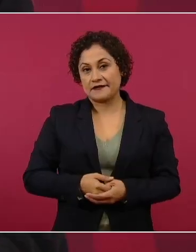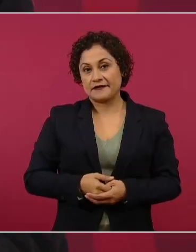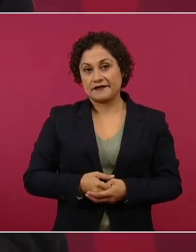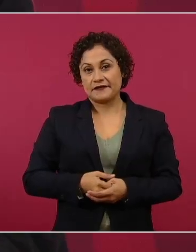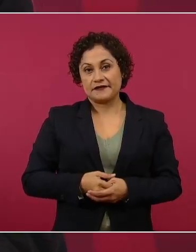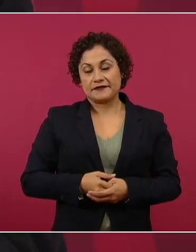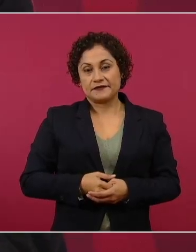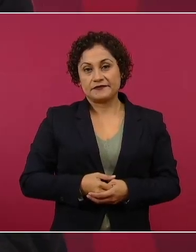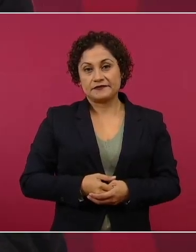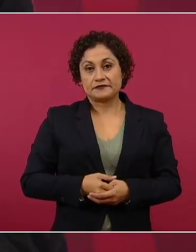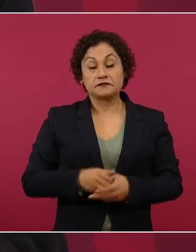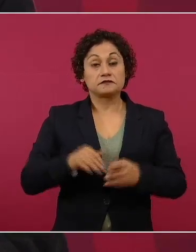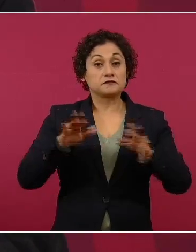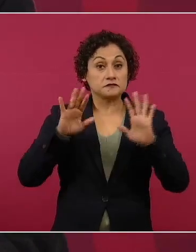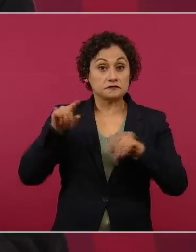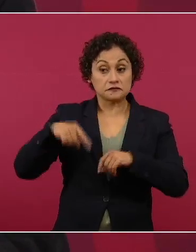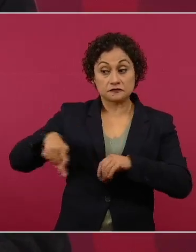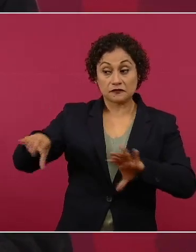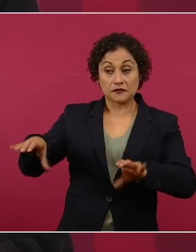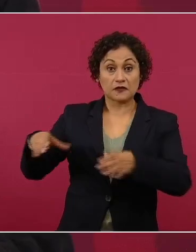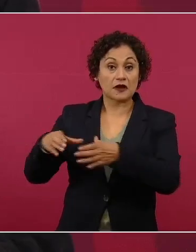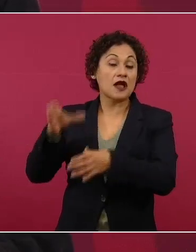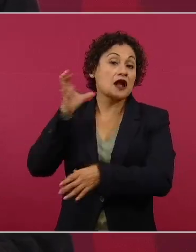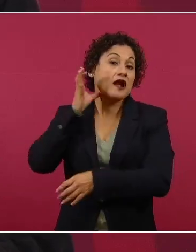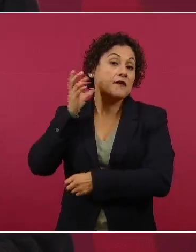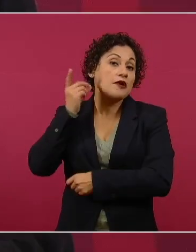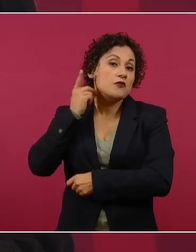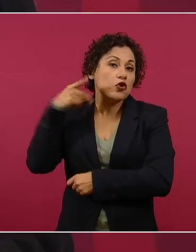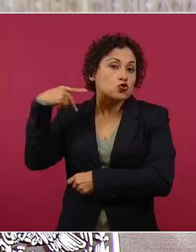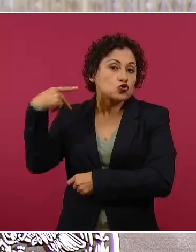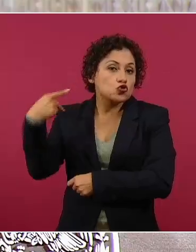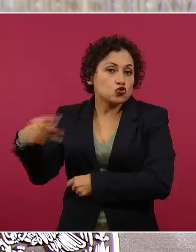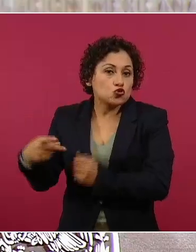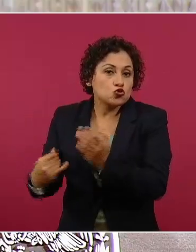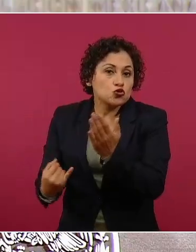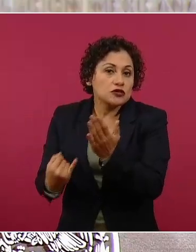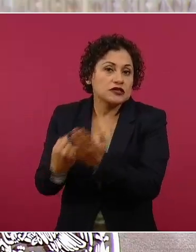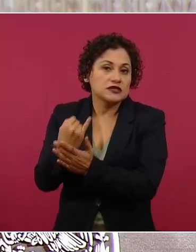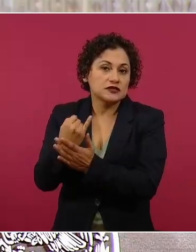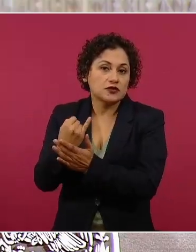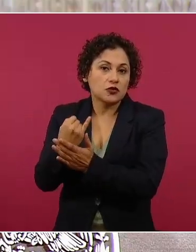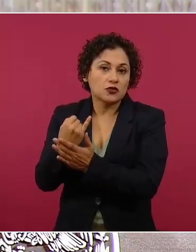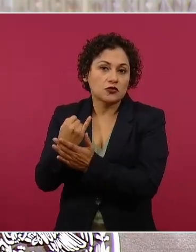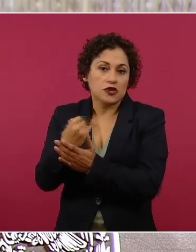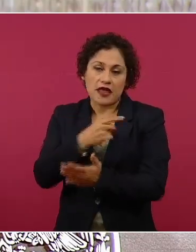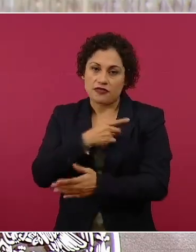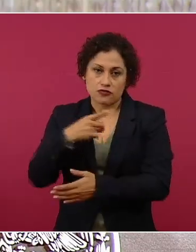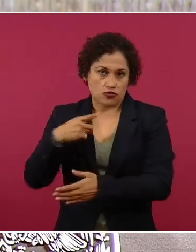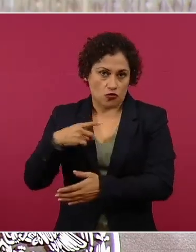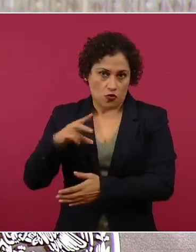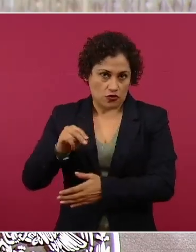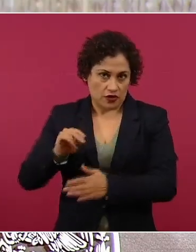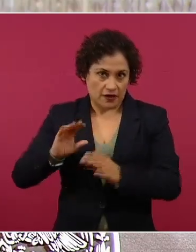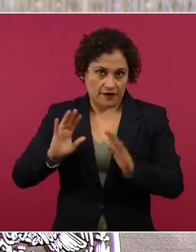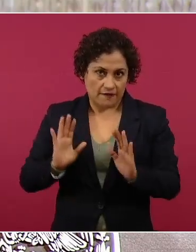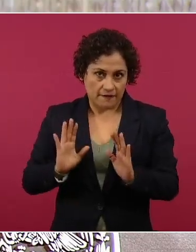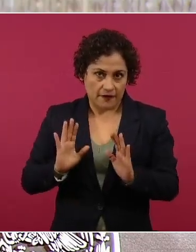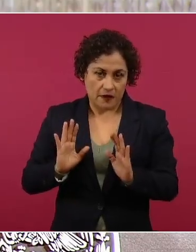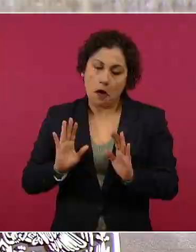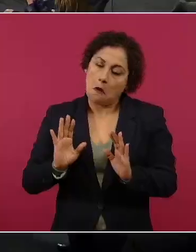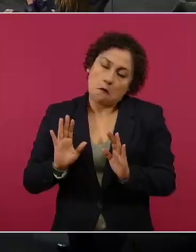Y si en la Cámara de Diputados consideran de que no debe de hacerse para